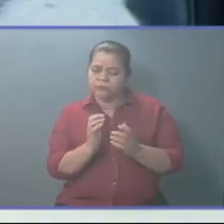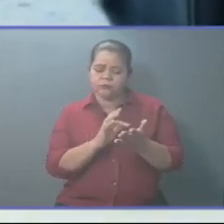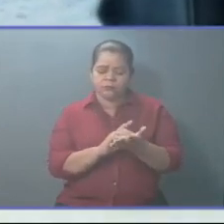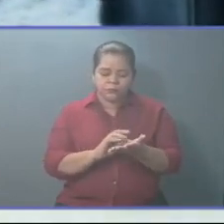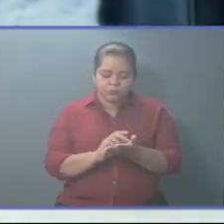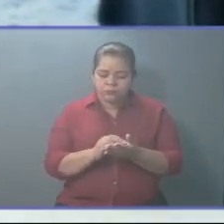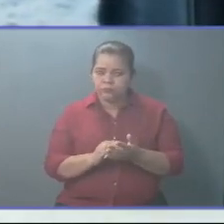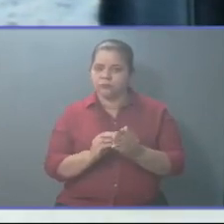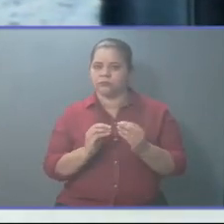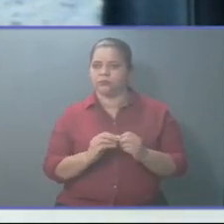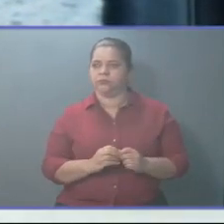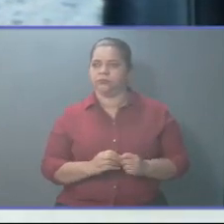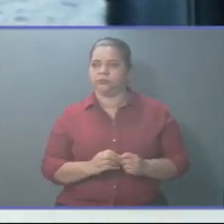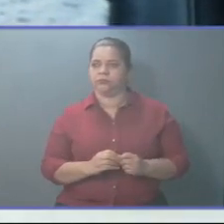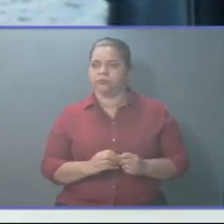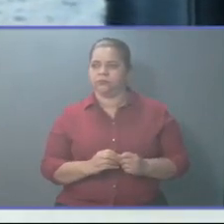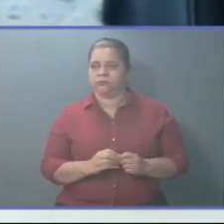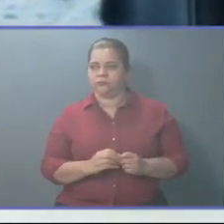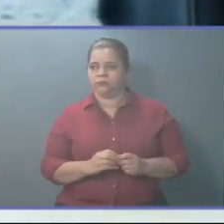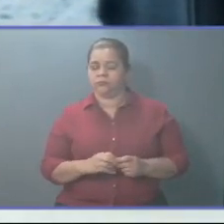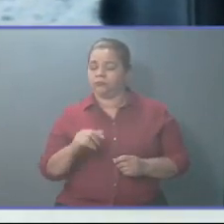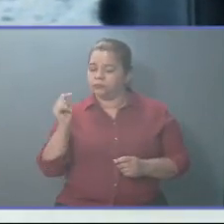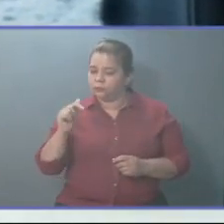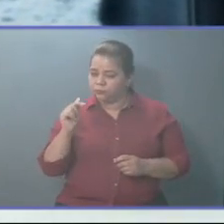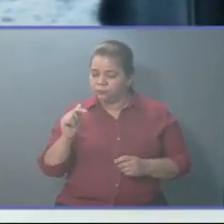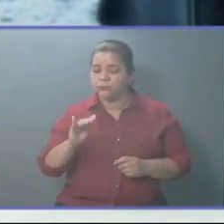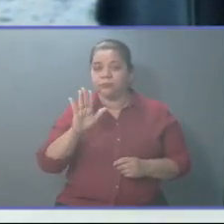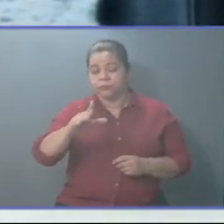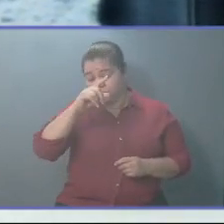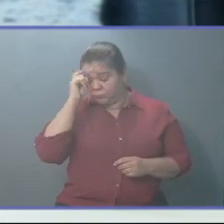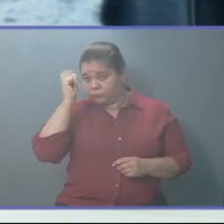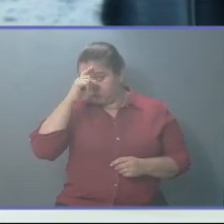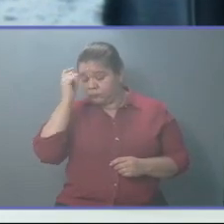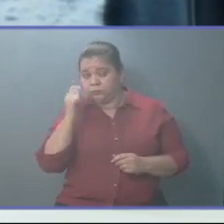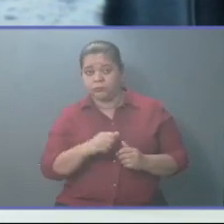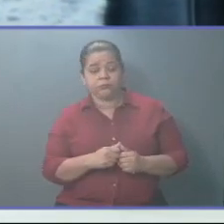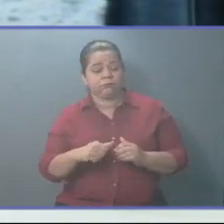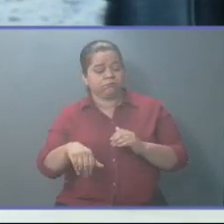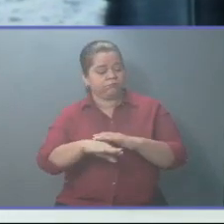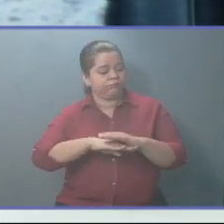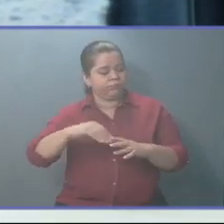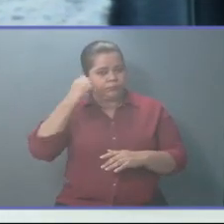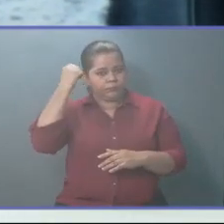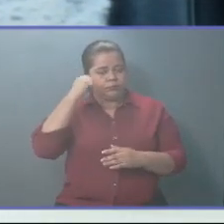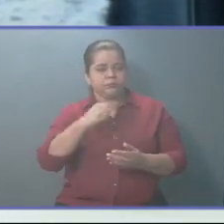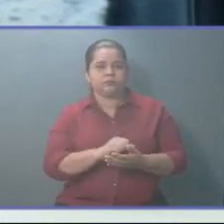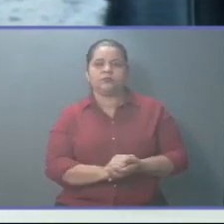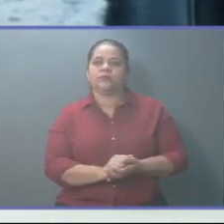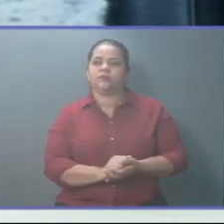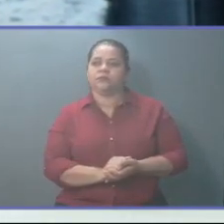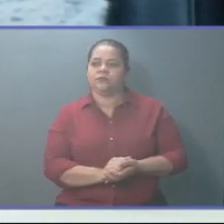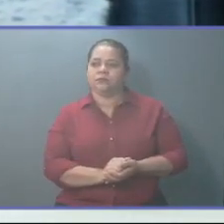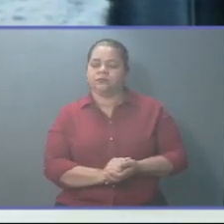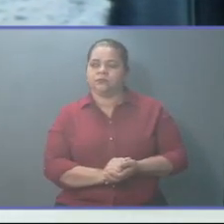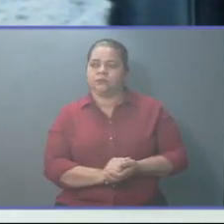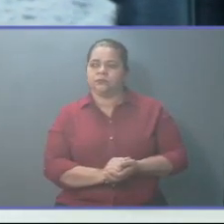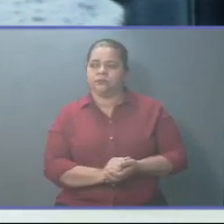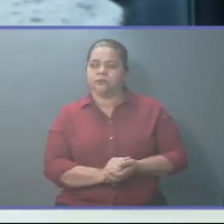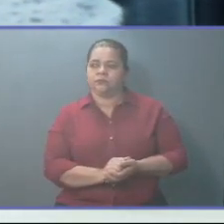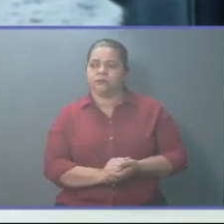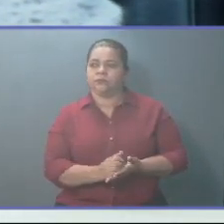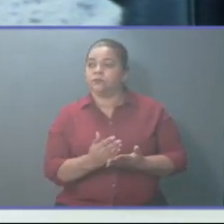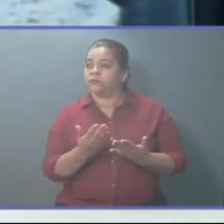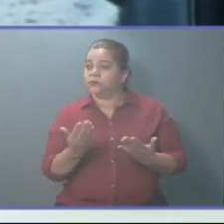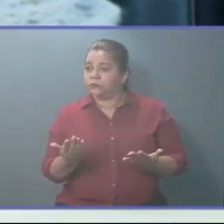cuentas. Por lo tanto, el trabajo de ustedes va a ser fundamental, va a ser importante para